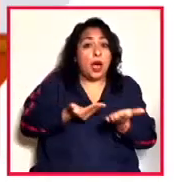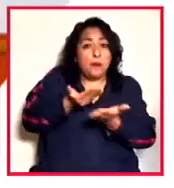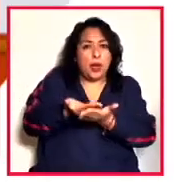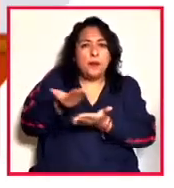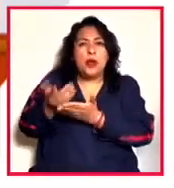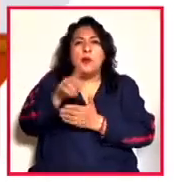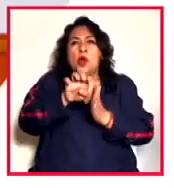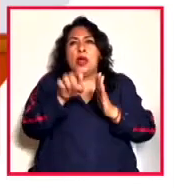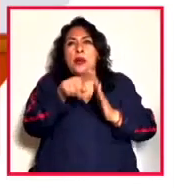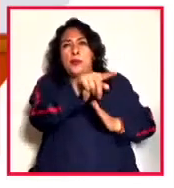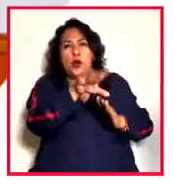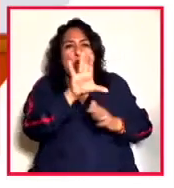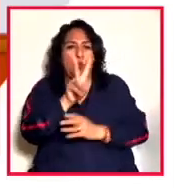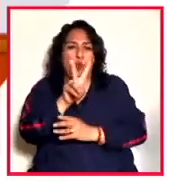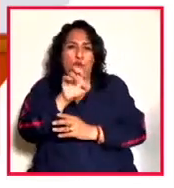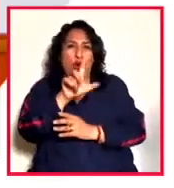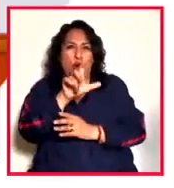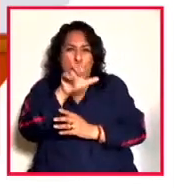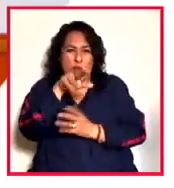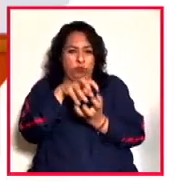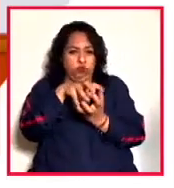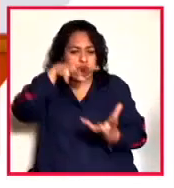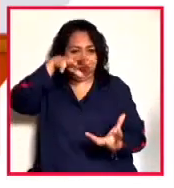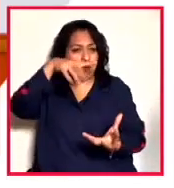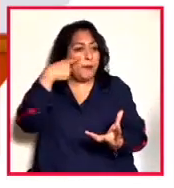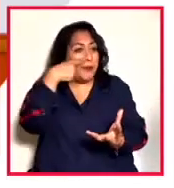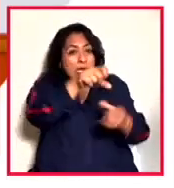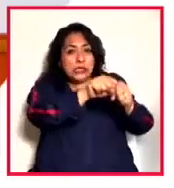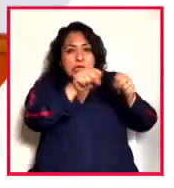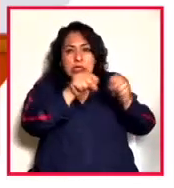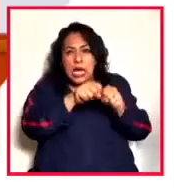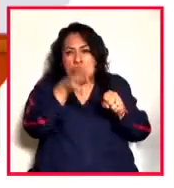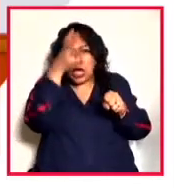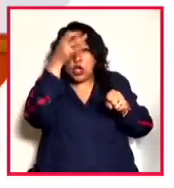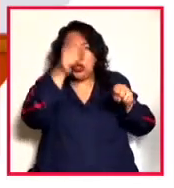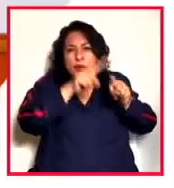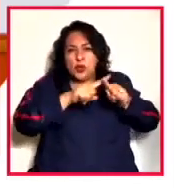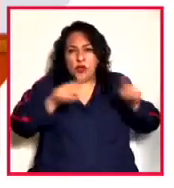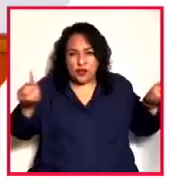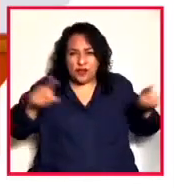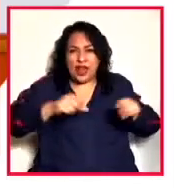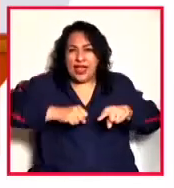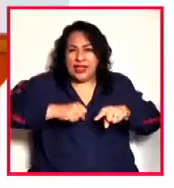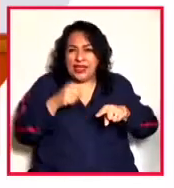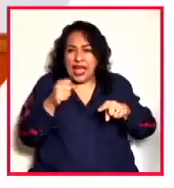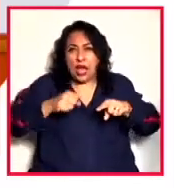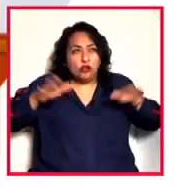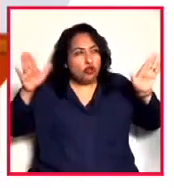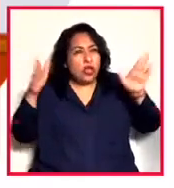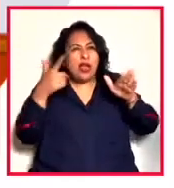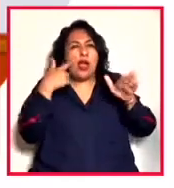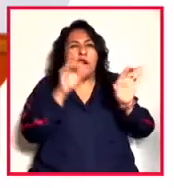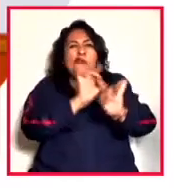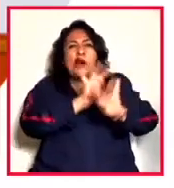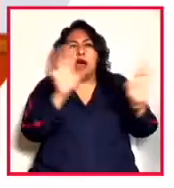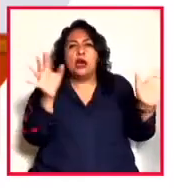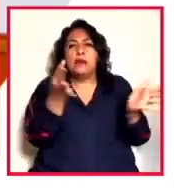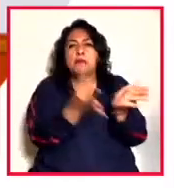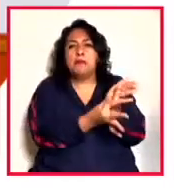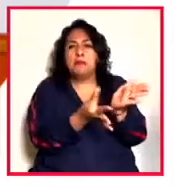ver, que son otro concepto de alas, son unas alas con una estructura frágil de metal en el